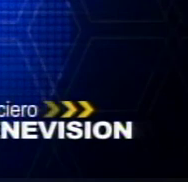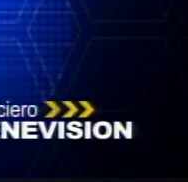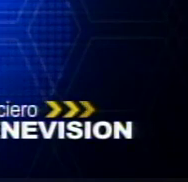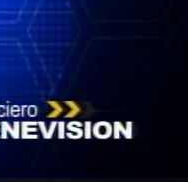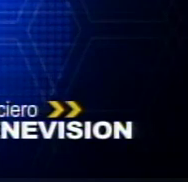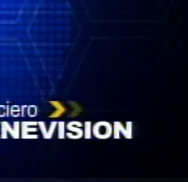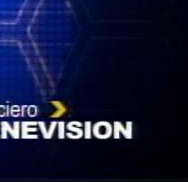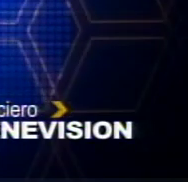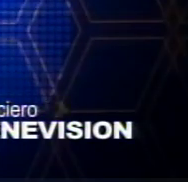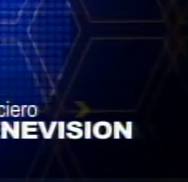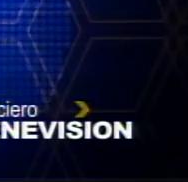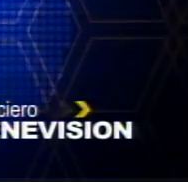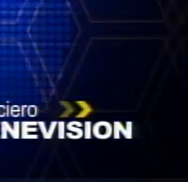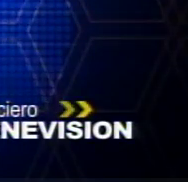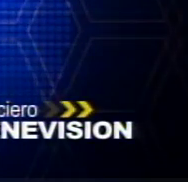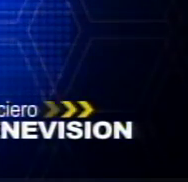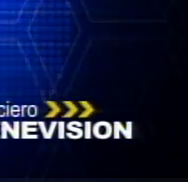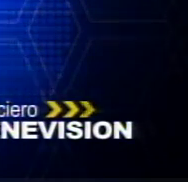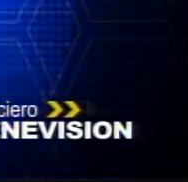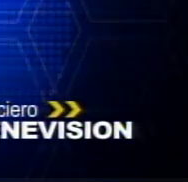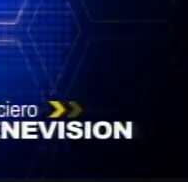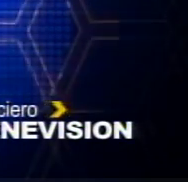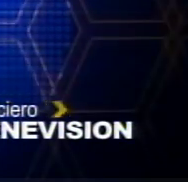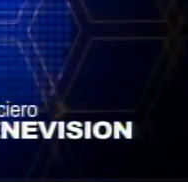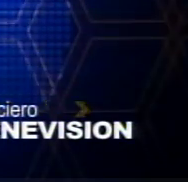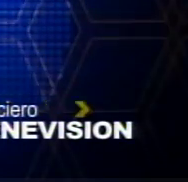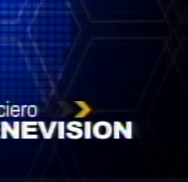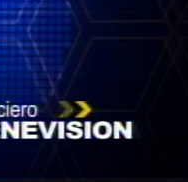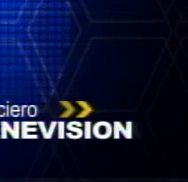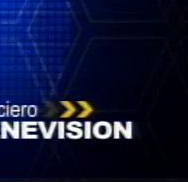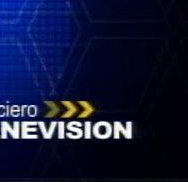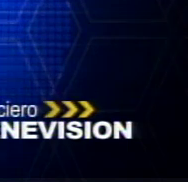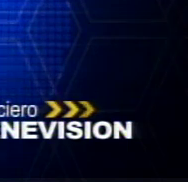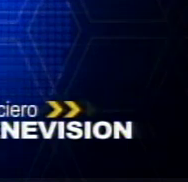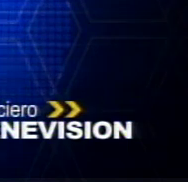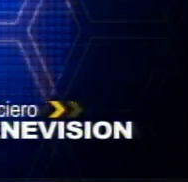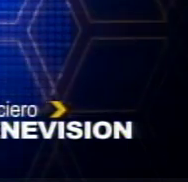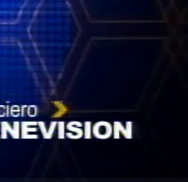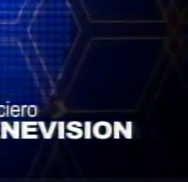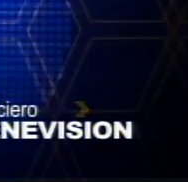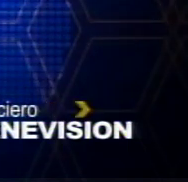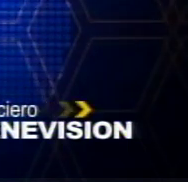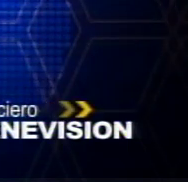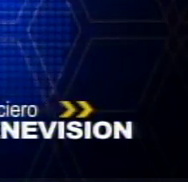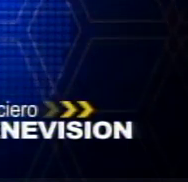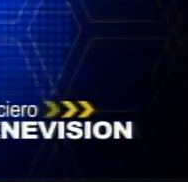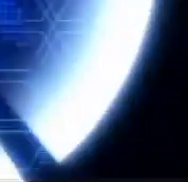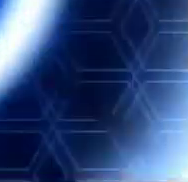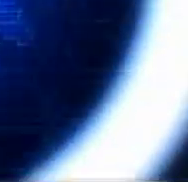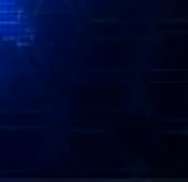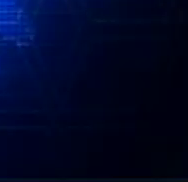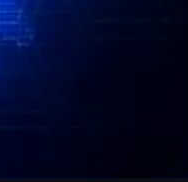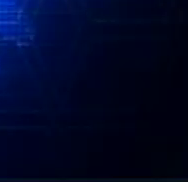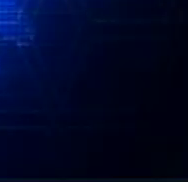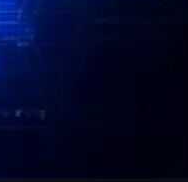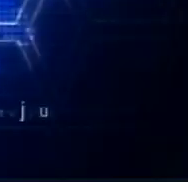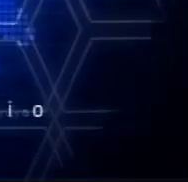Noticiero Venevisión te dice, con violencia no hay paraíso, rompe el silencio ya.